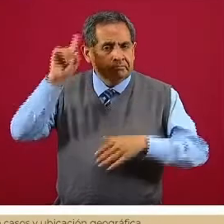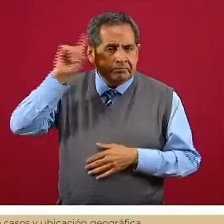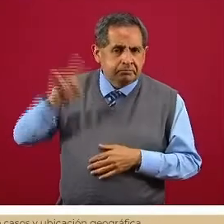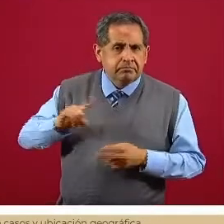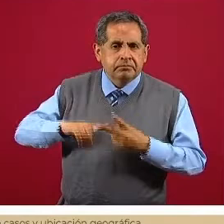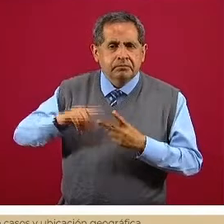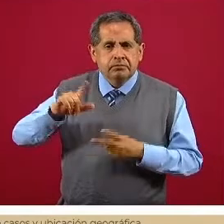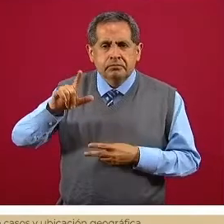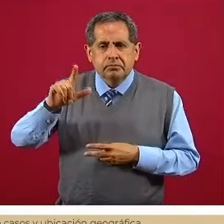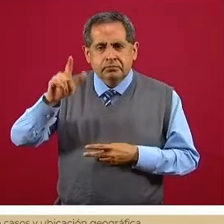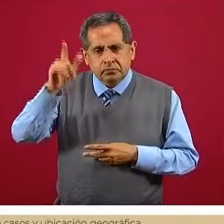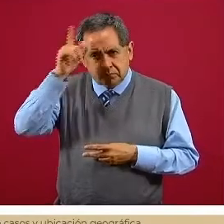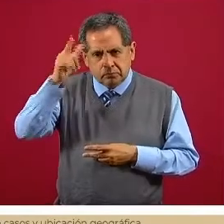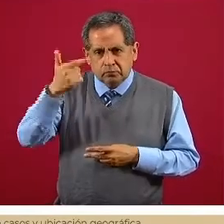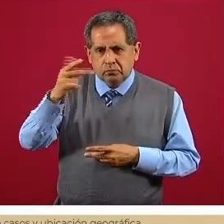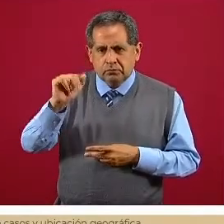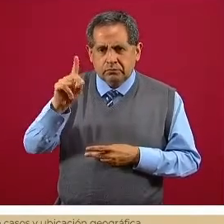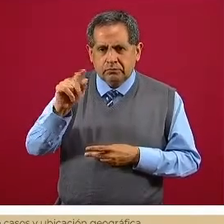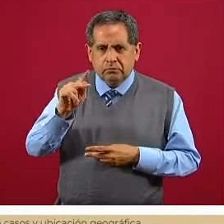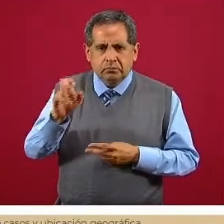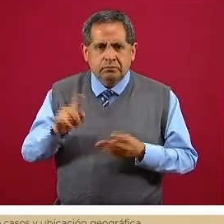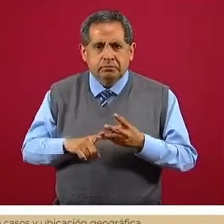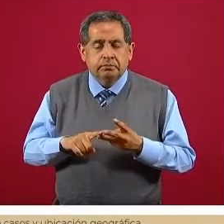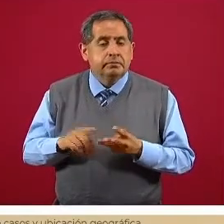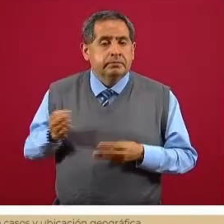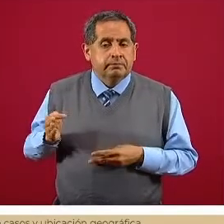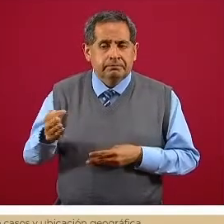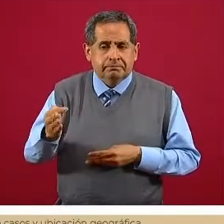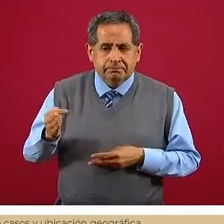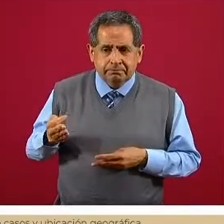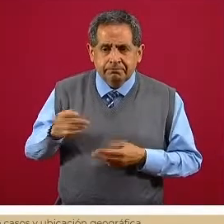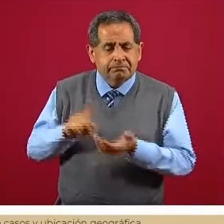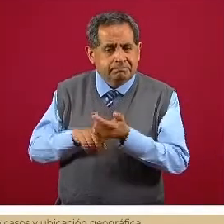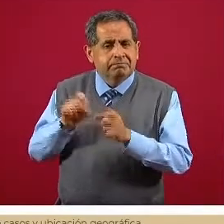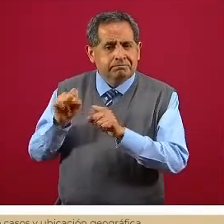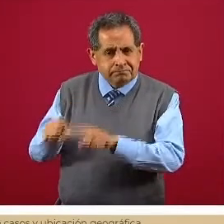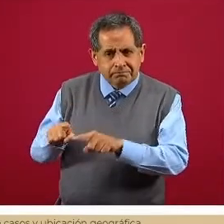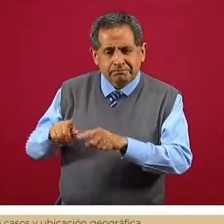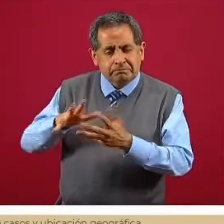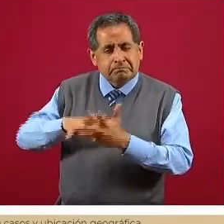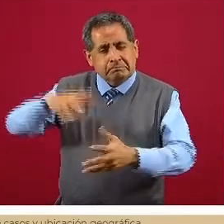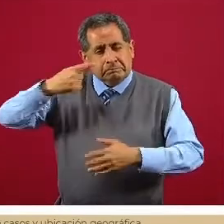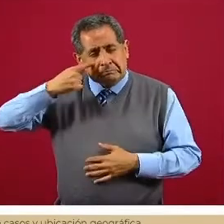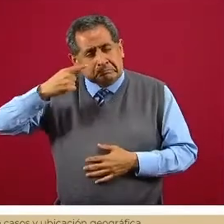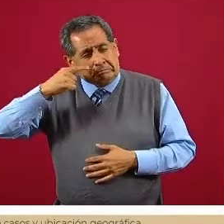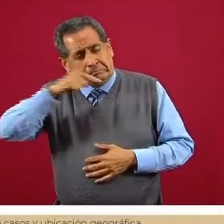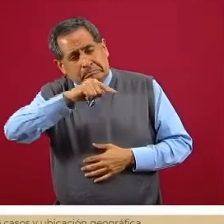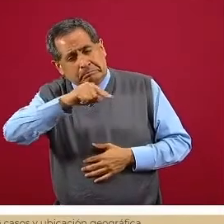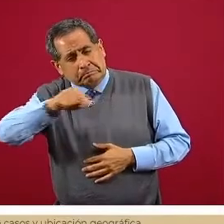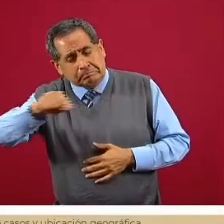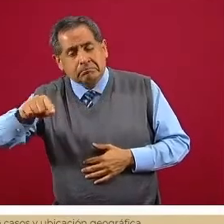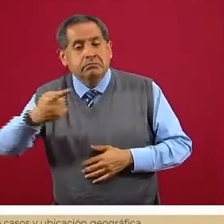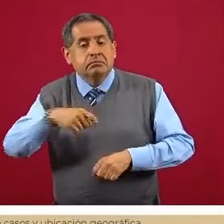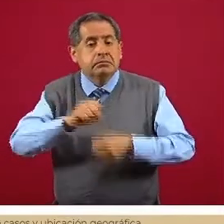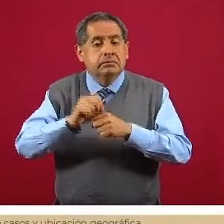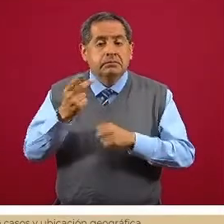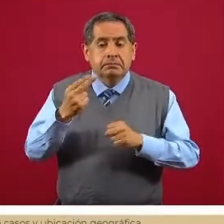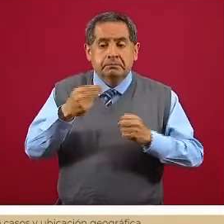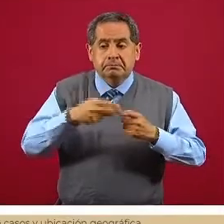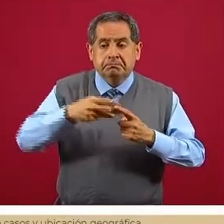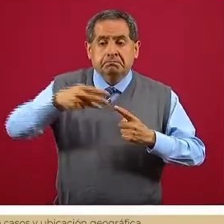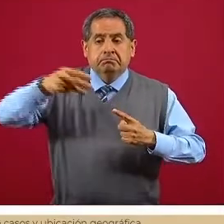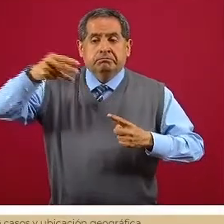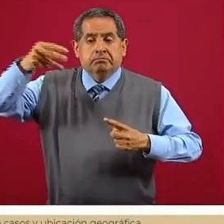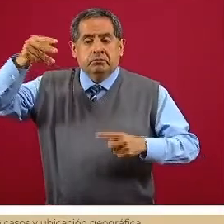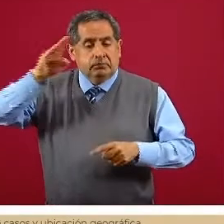Zacatecas, Guadalupe y en su momento Fresnillo son los que tuvieron una mayor intensidad desde la semana 25